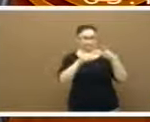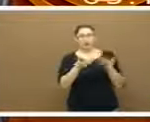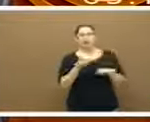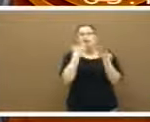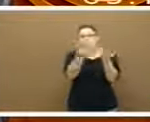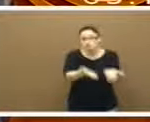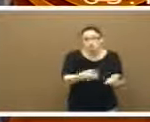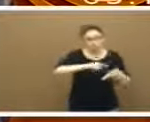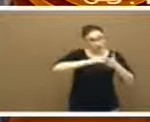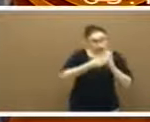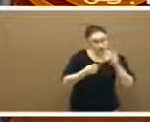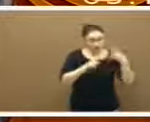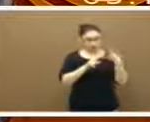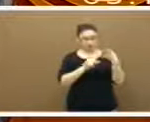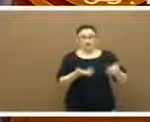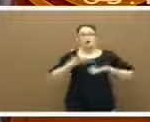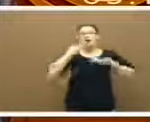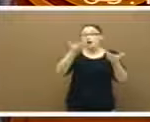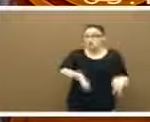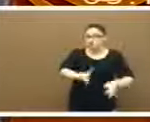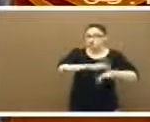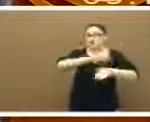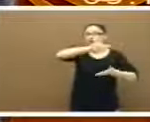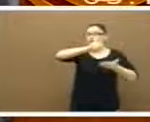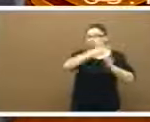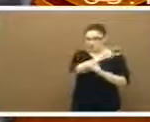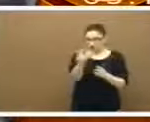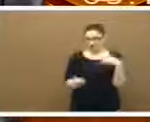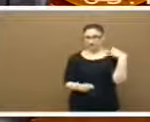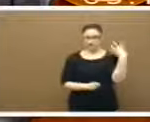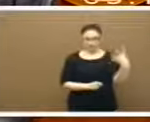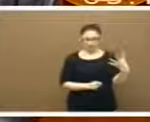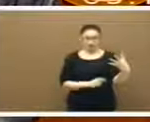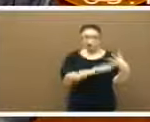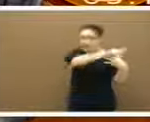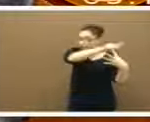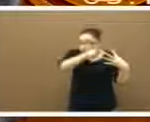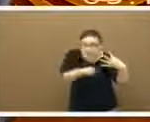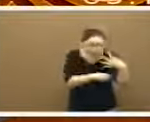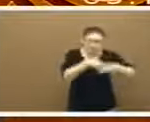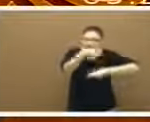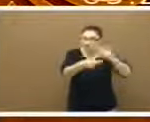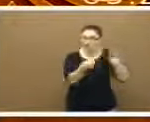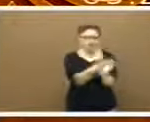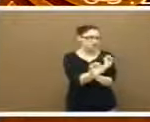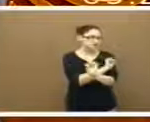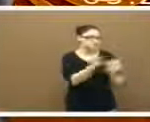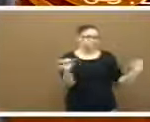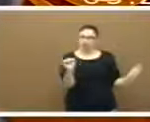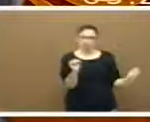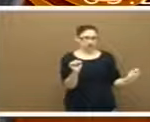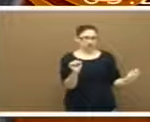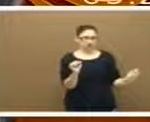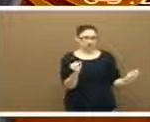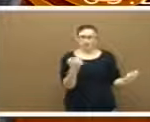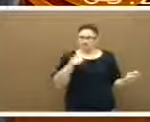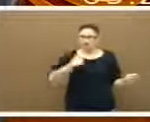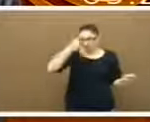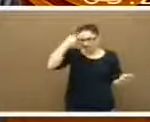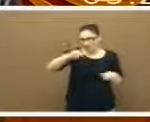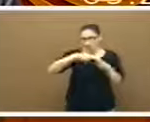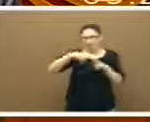ayuda a la contratación de personal. Y es inviable hacer estas cuatro cuestiones que vienen marcando la dinámica de la política regional desde hace ya mucho